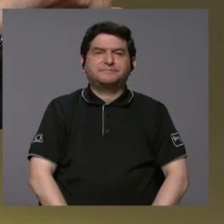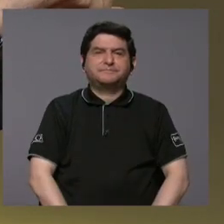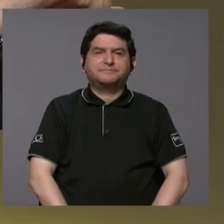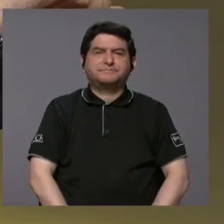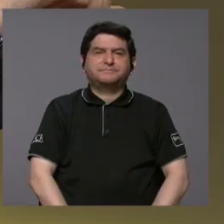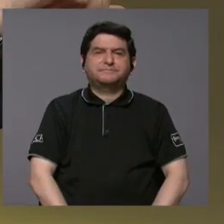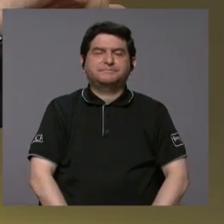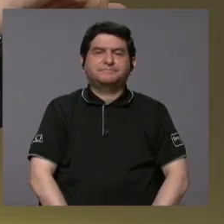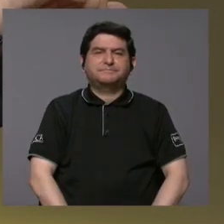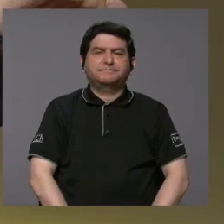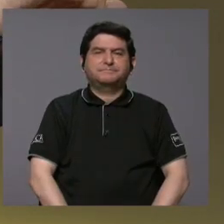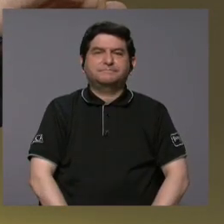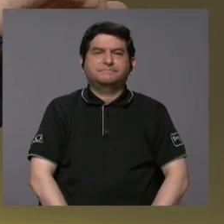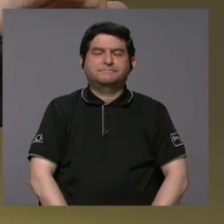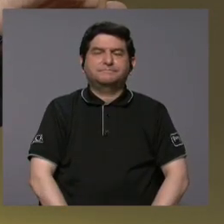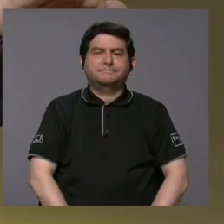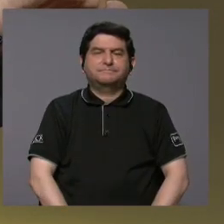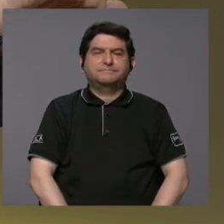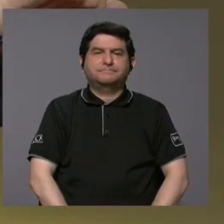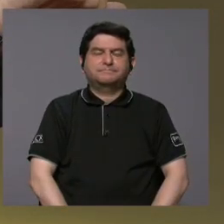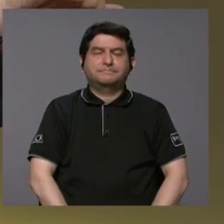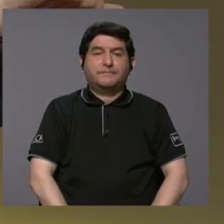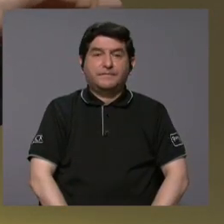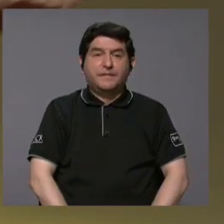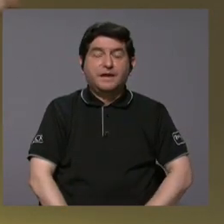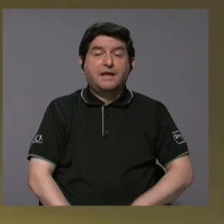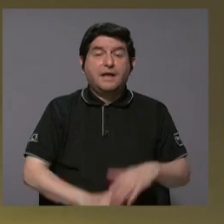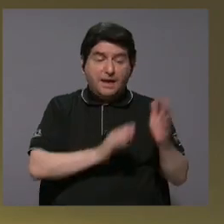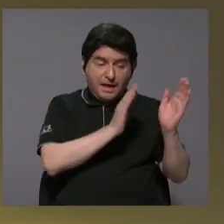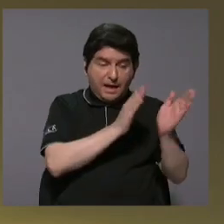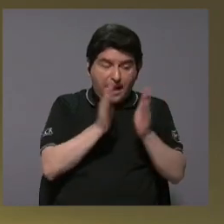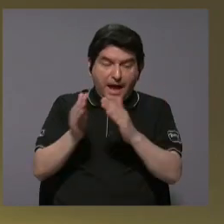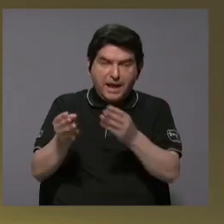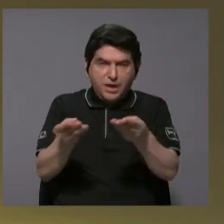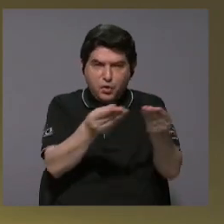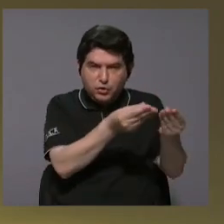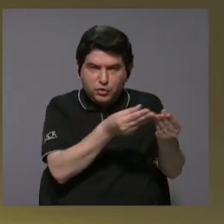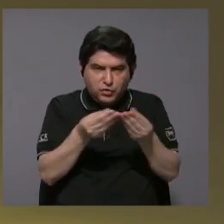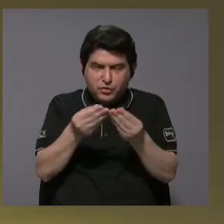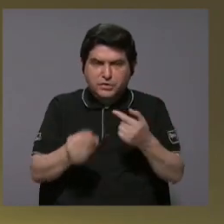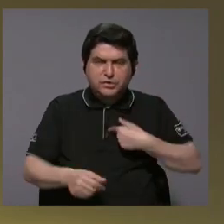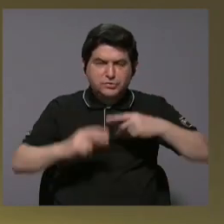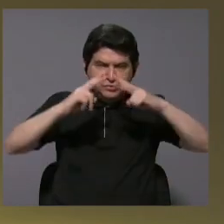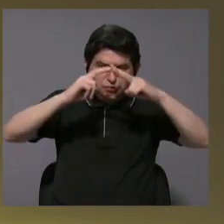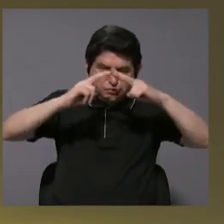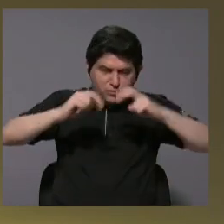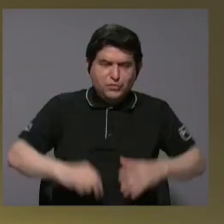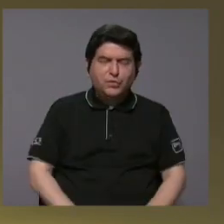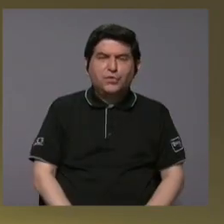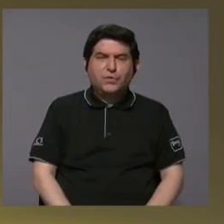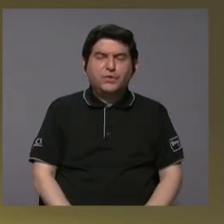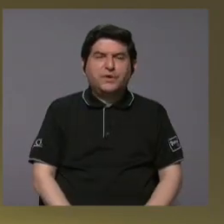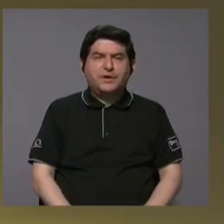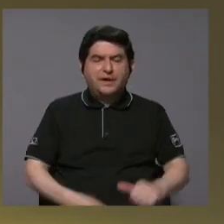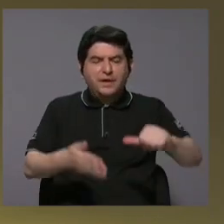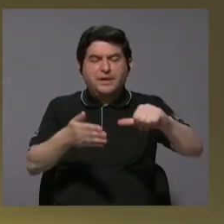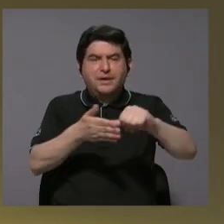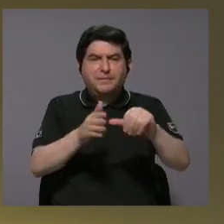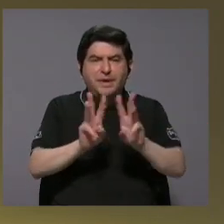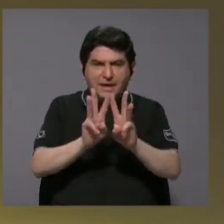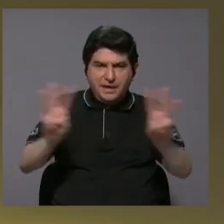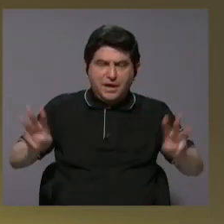a la ordenación territorial, que si uno revisa la página de la Vicerrectoría de